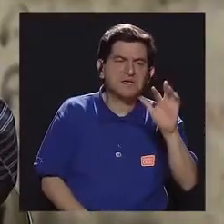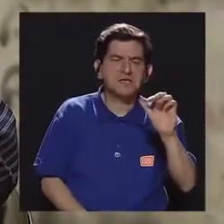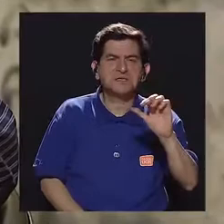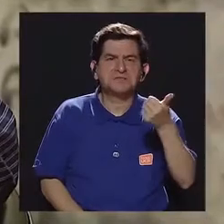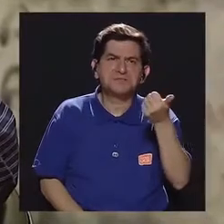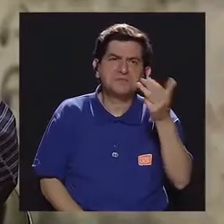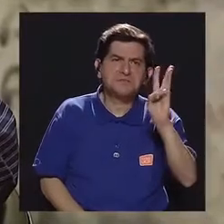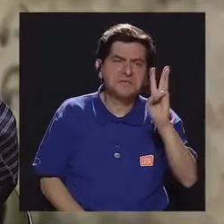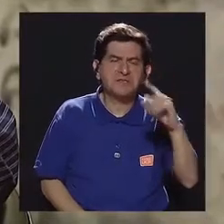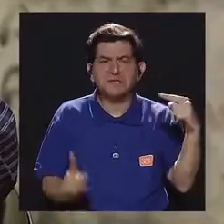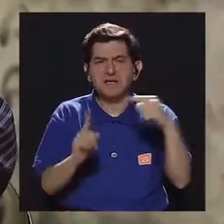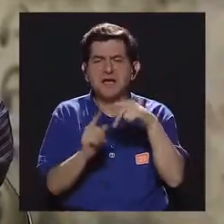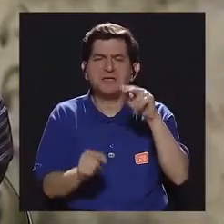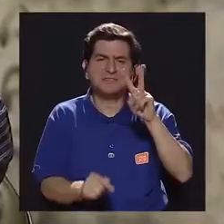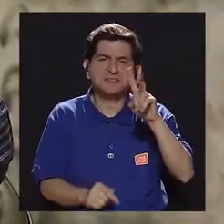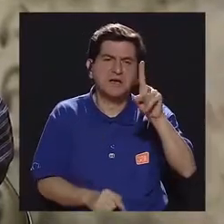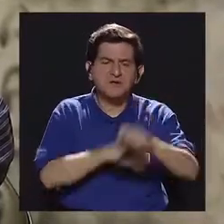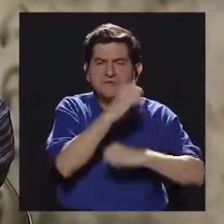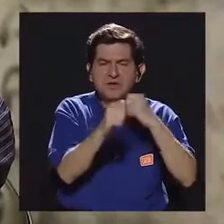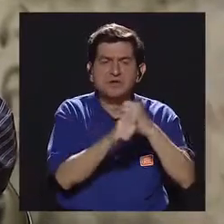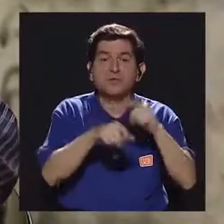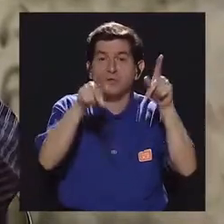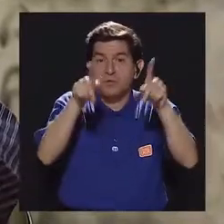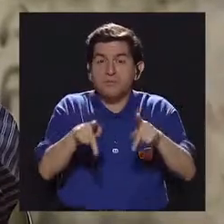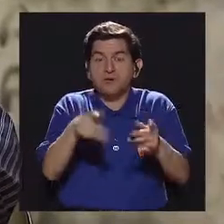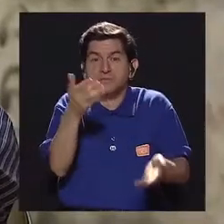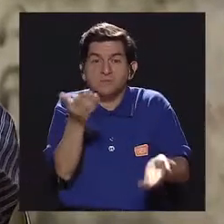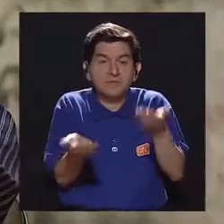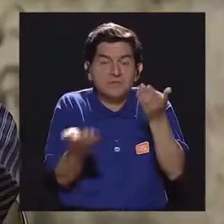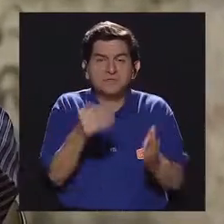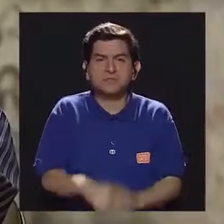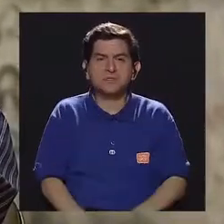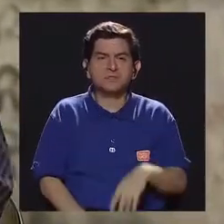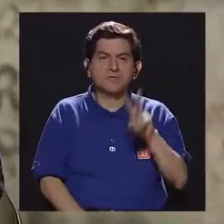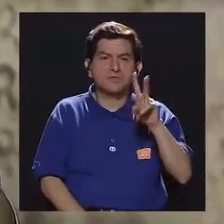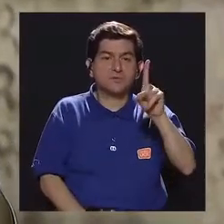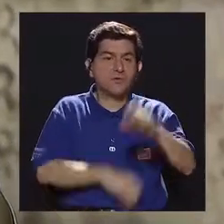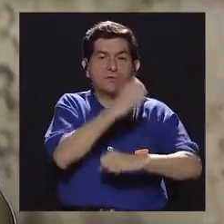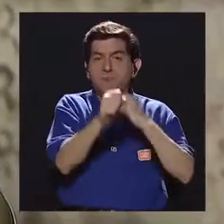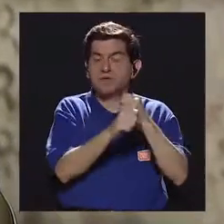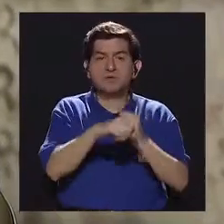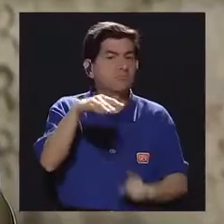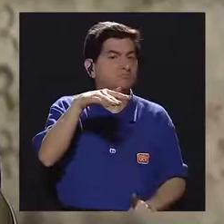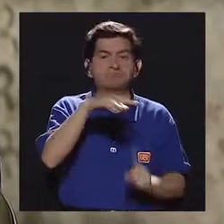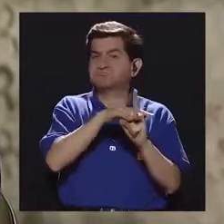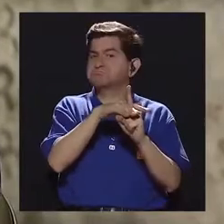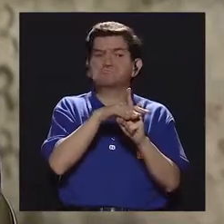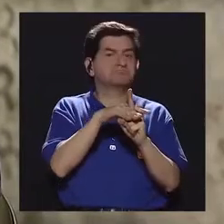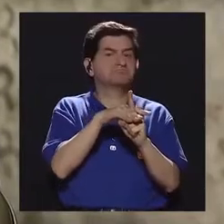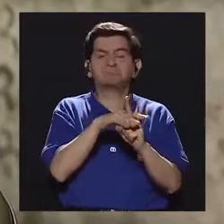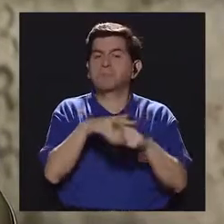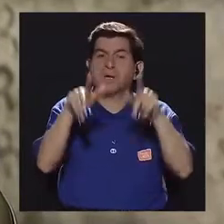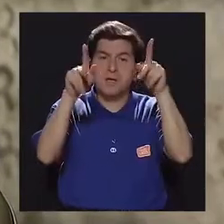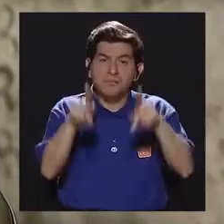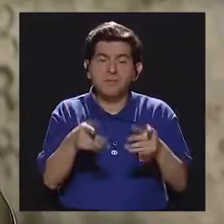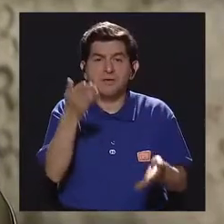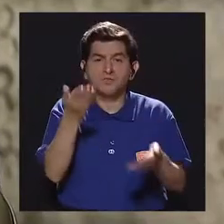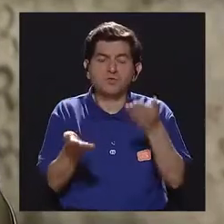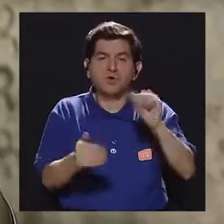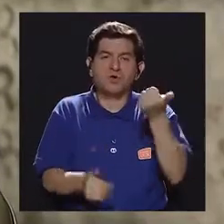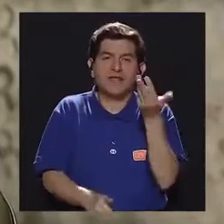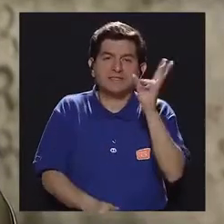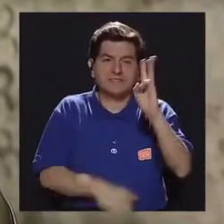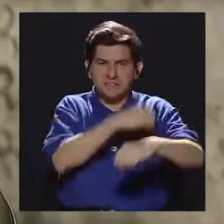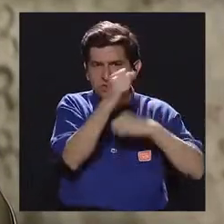15, 16 hasta los 21. Hay pacientes que llegan a los 21 años y no les han erupcionado, ¿verdad? Hay pacientes que desde